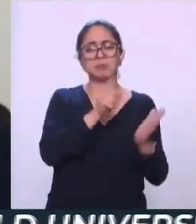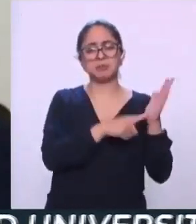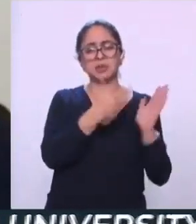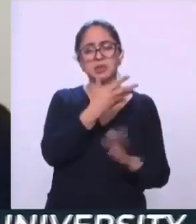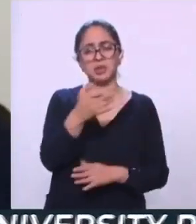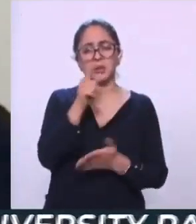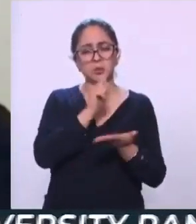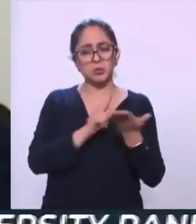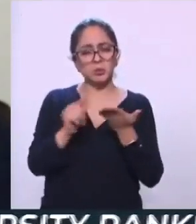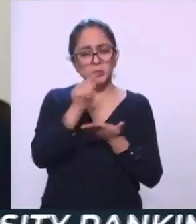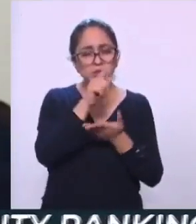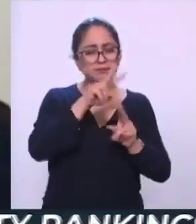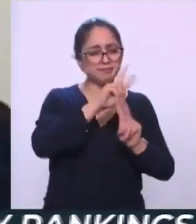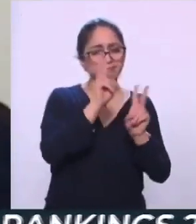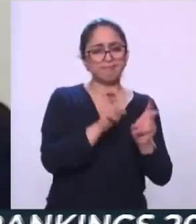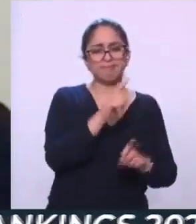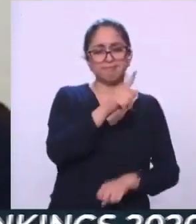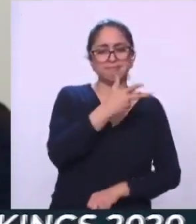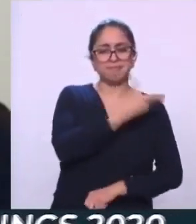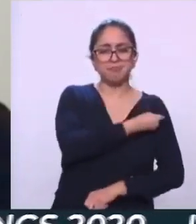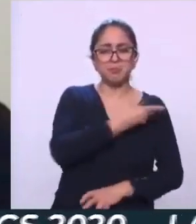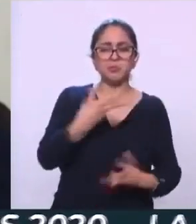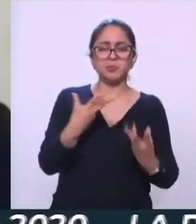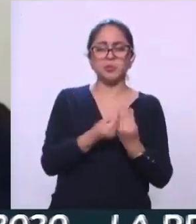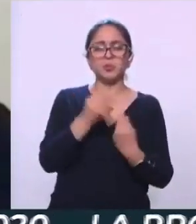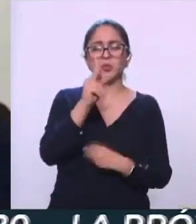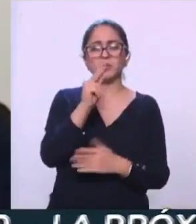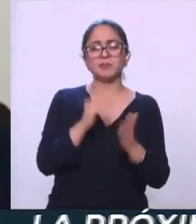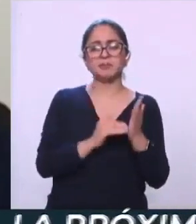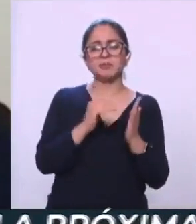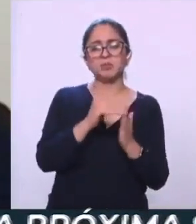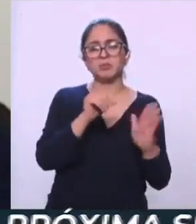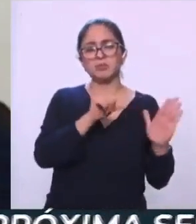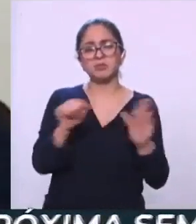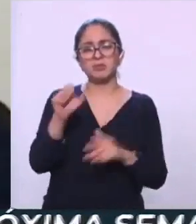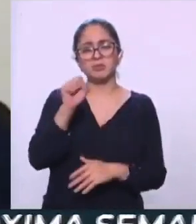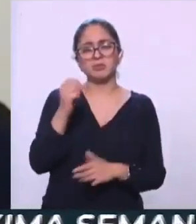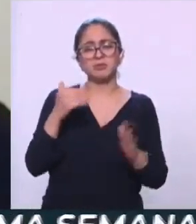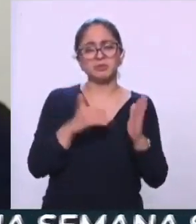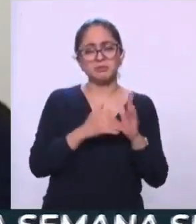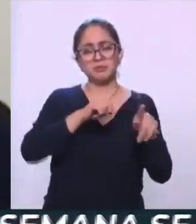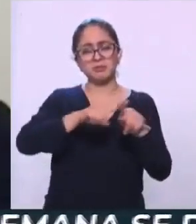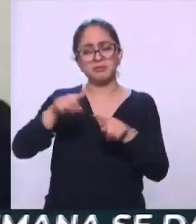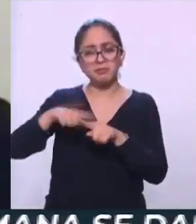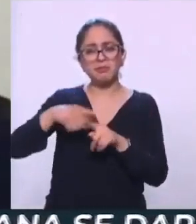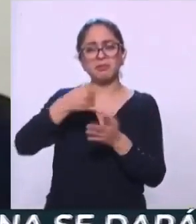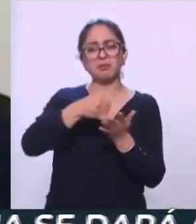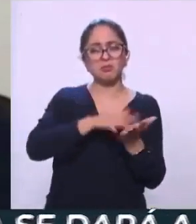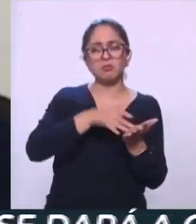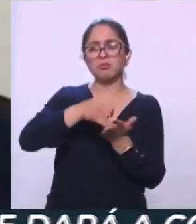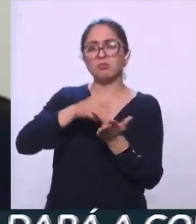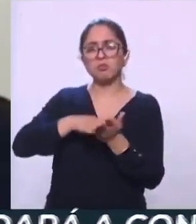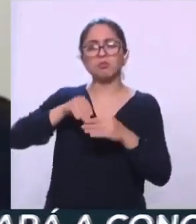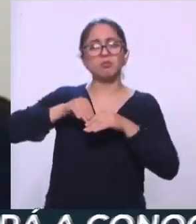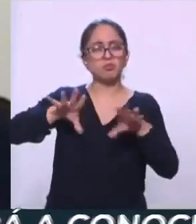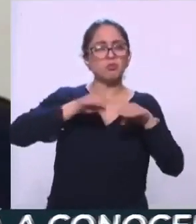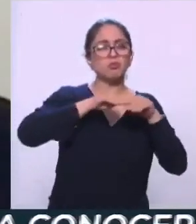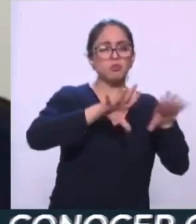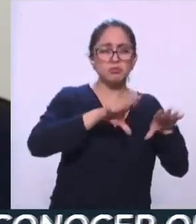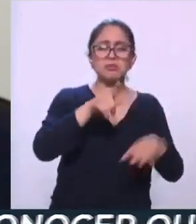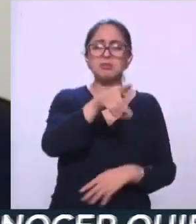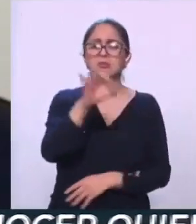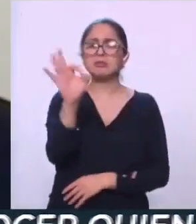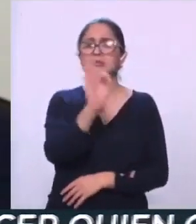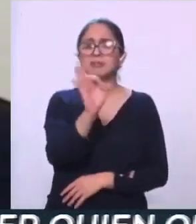en torno a las vacunas, tuvieron un impacto de 80.660.000 impresiones, es decir, que probablemente